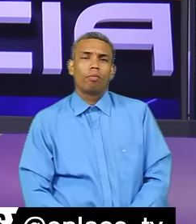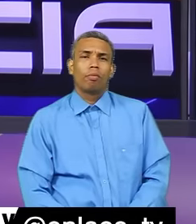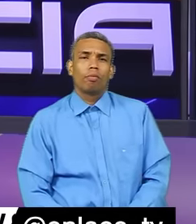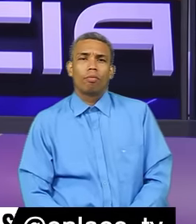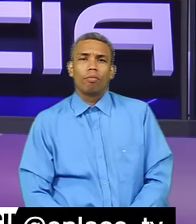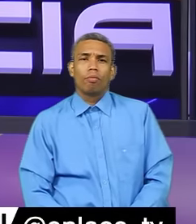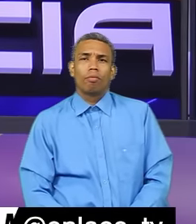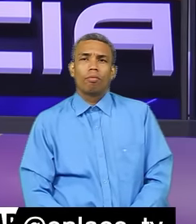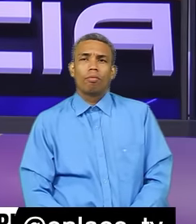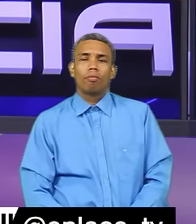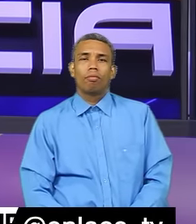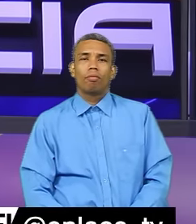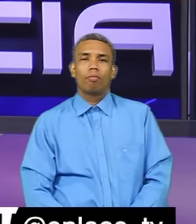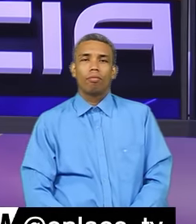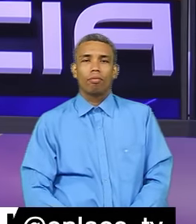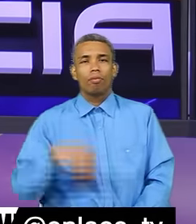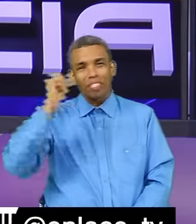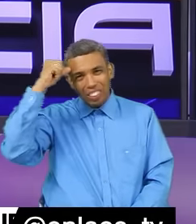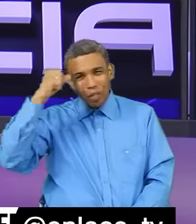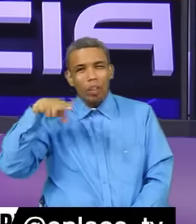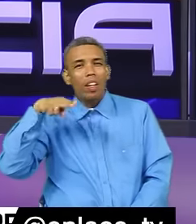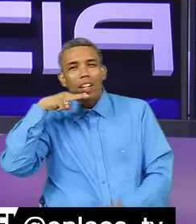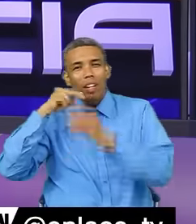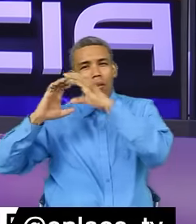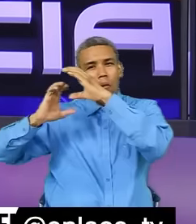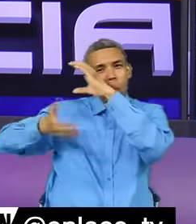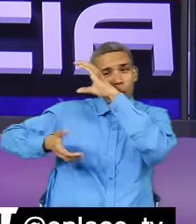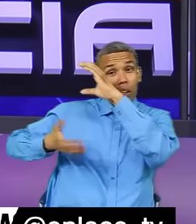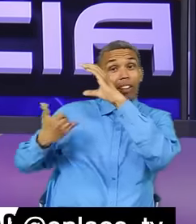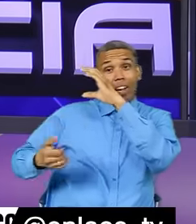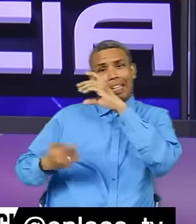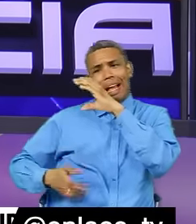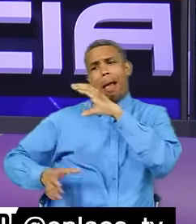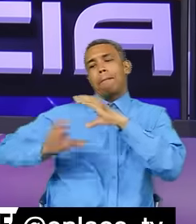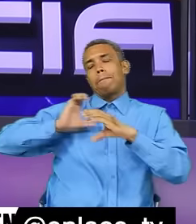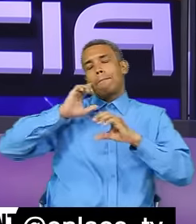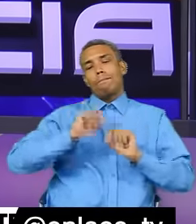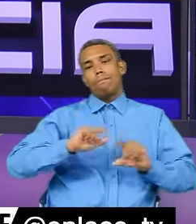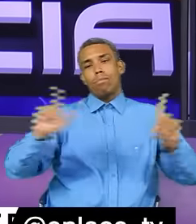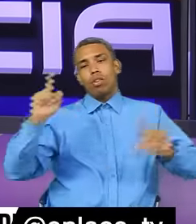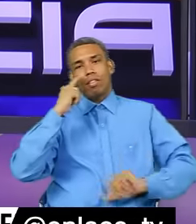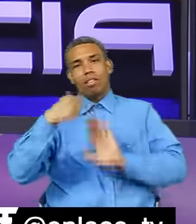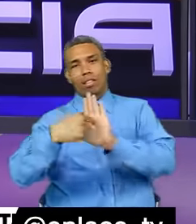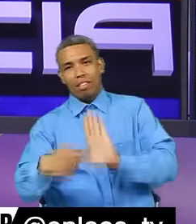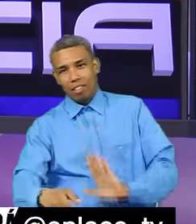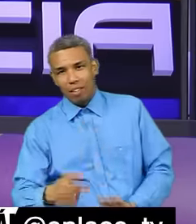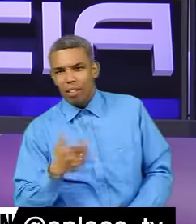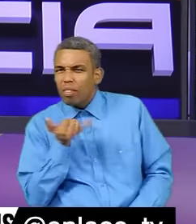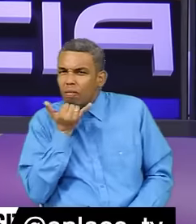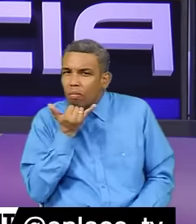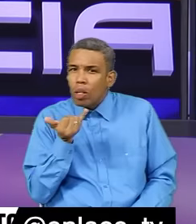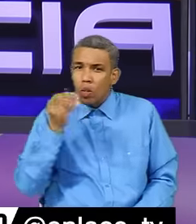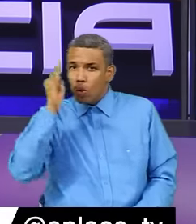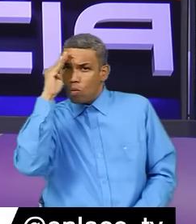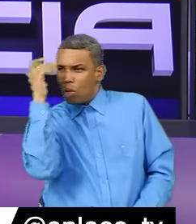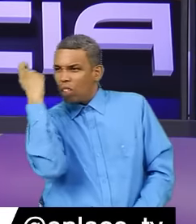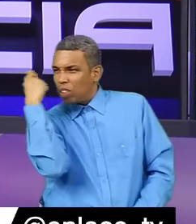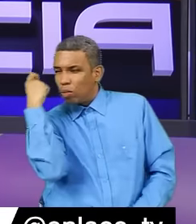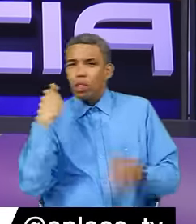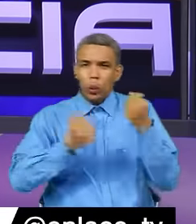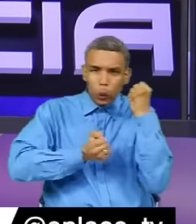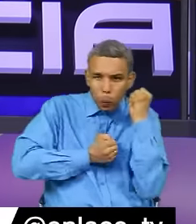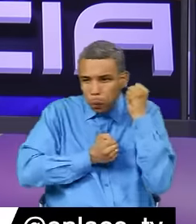Retomamos información con la periodista Neila Cosio, quien se encuentra en este momento en el BAEP 7 y nos entrega el reporte de operaciones adelantadas en las últimas horas